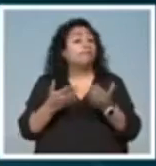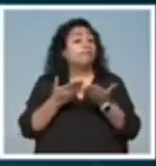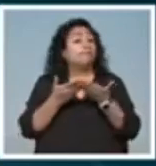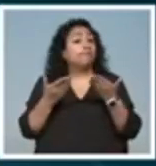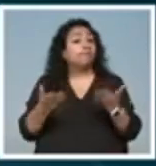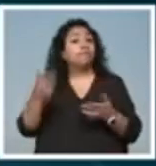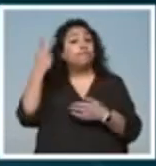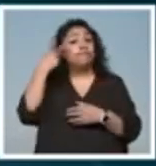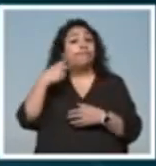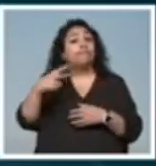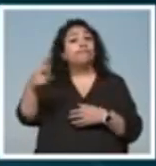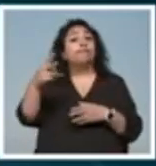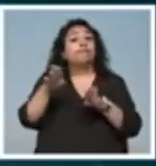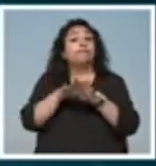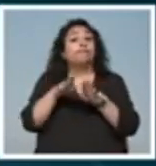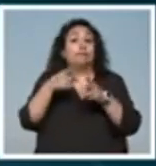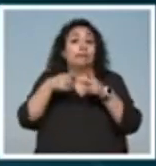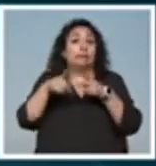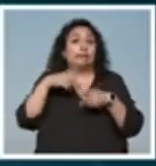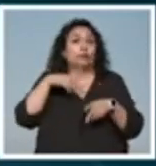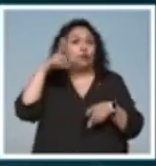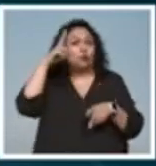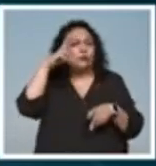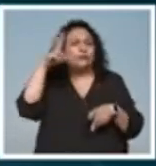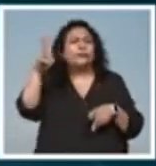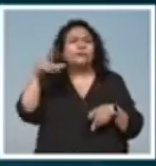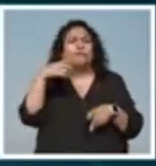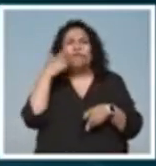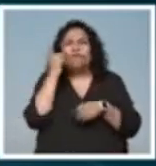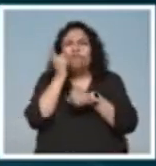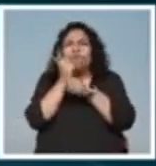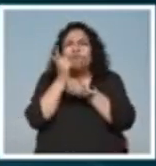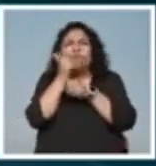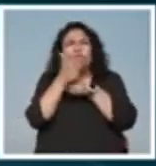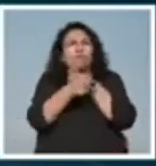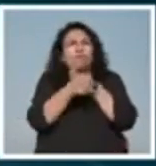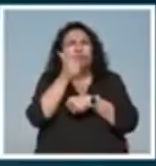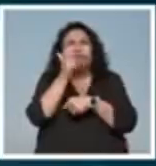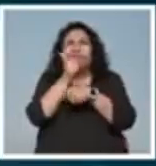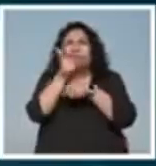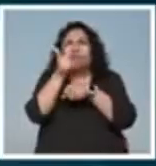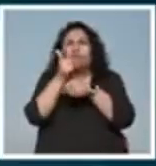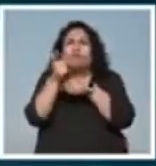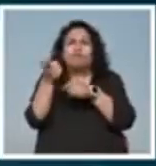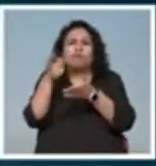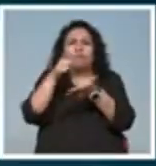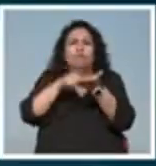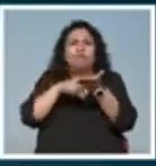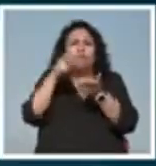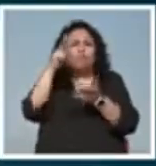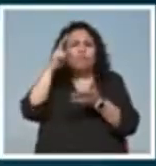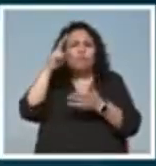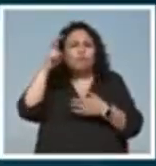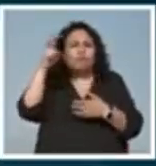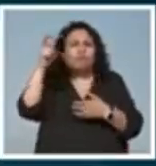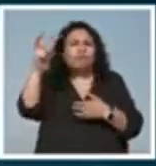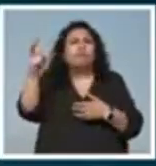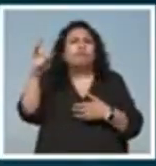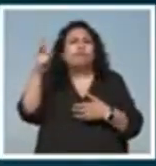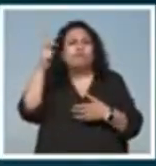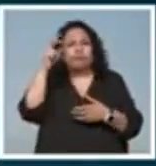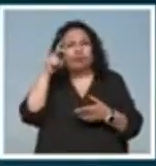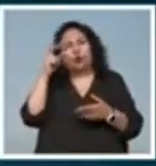Ahora viajemos al origen de nuestros sueños. Y tratemos de descubrir qué hay detrás de nuestras epifanías y